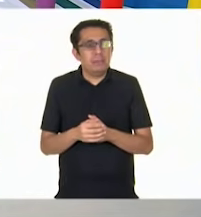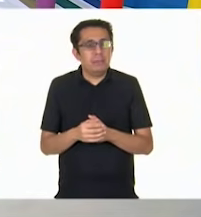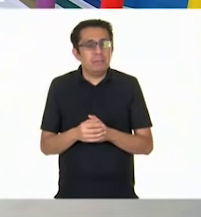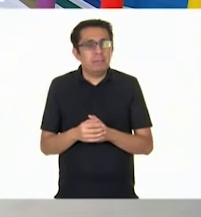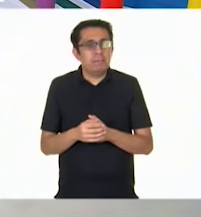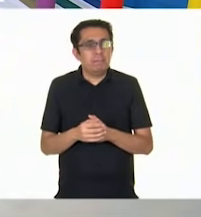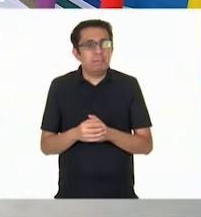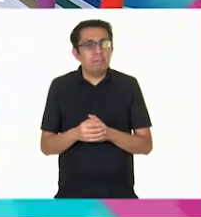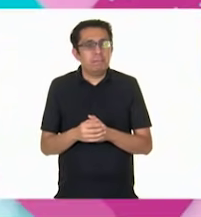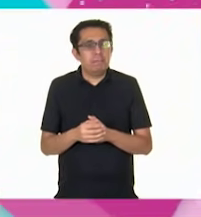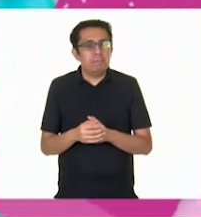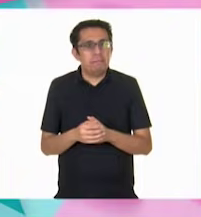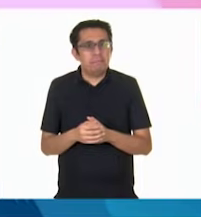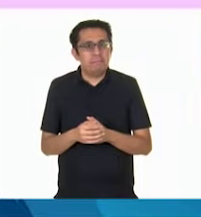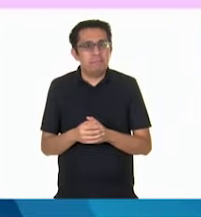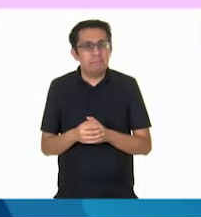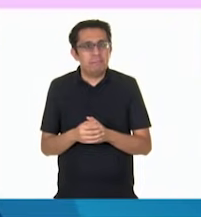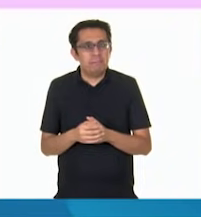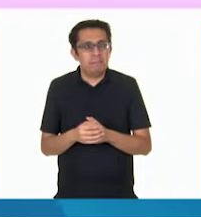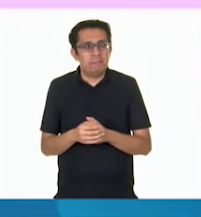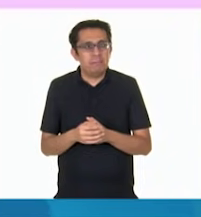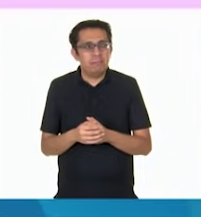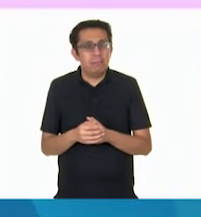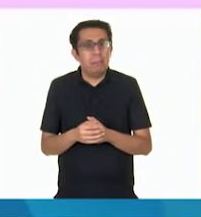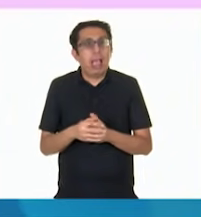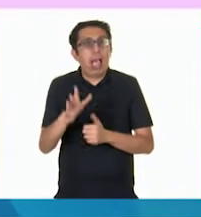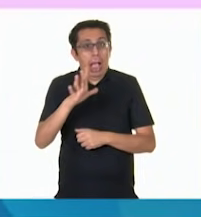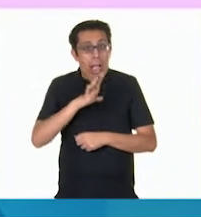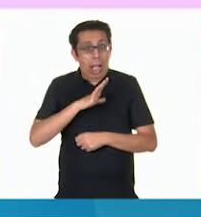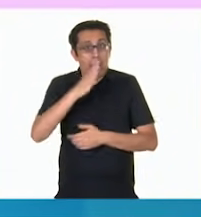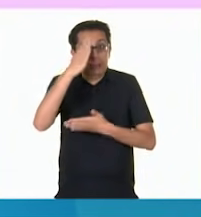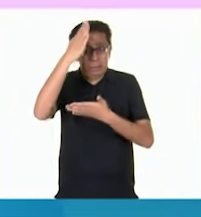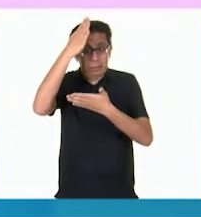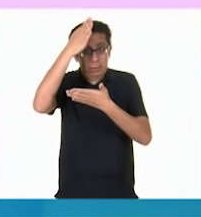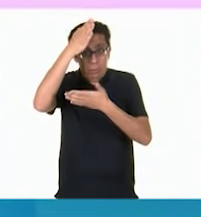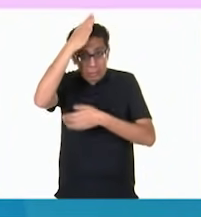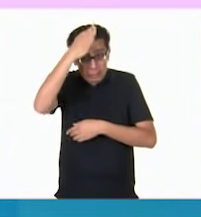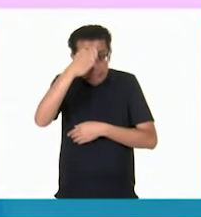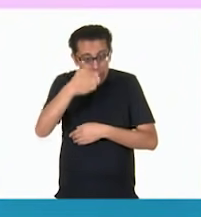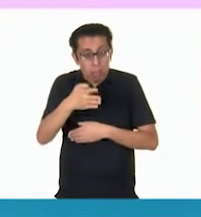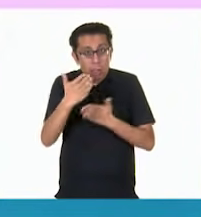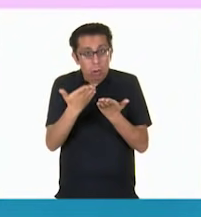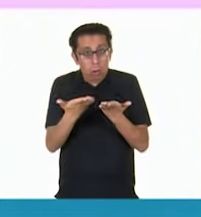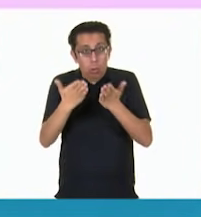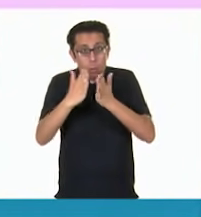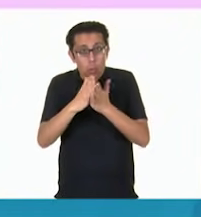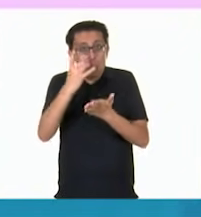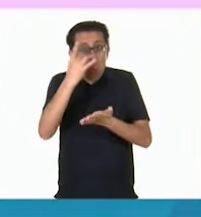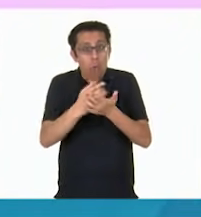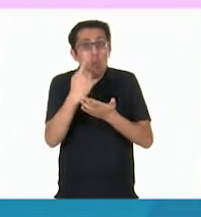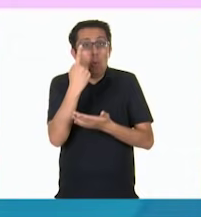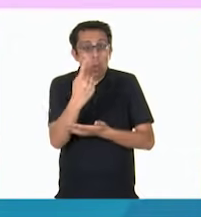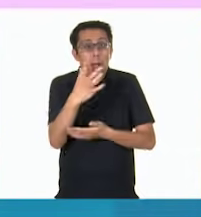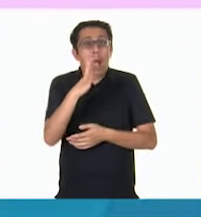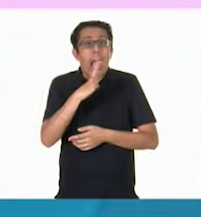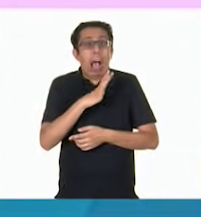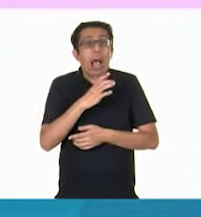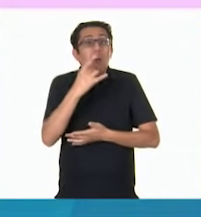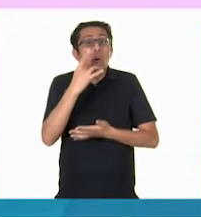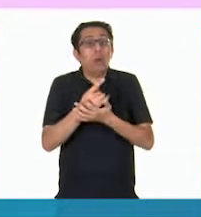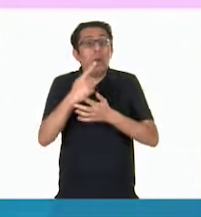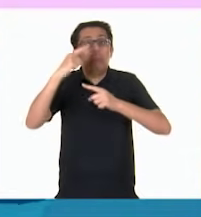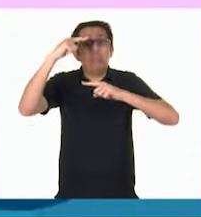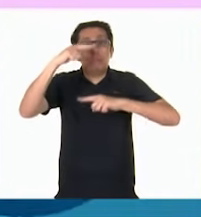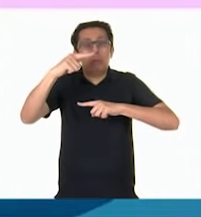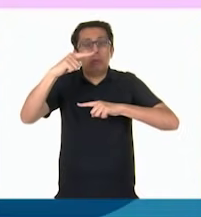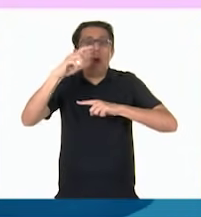Por acá. Cuenta con un eje de simetría y tiene un par de lados